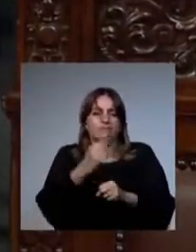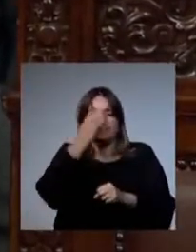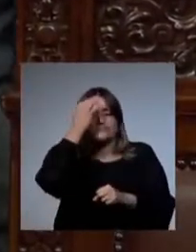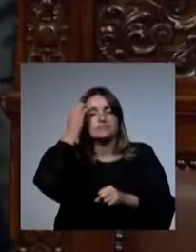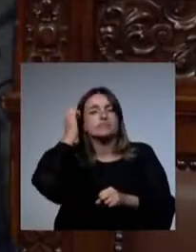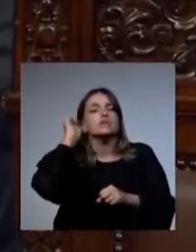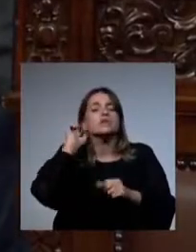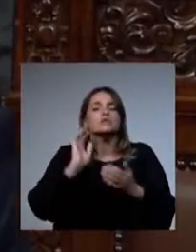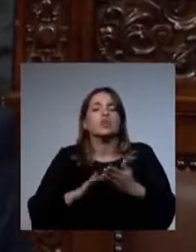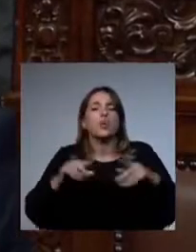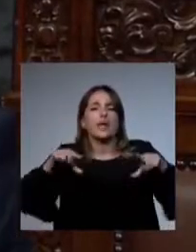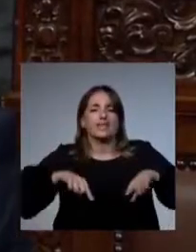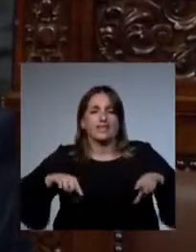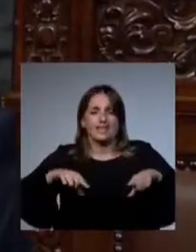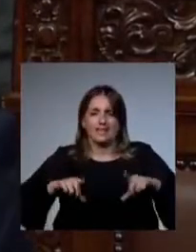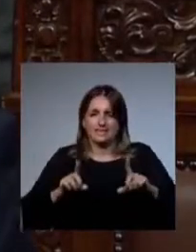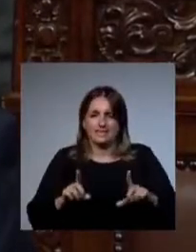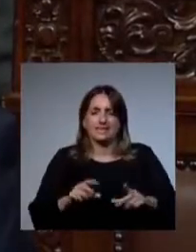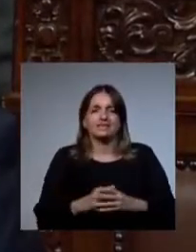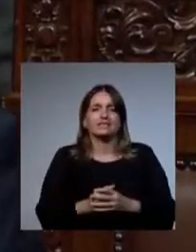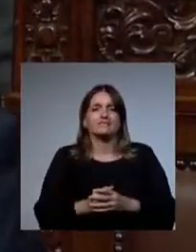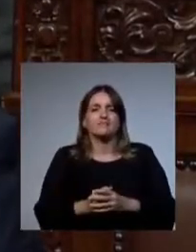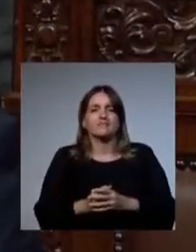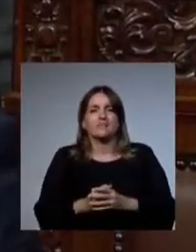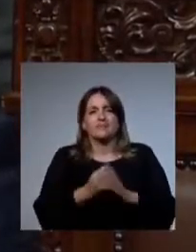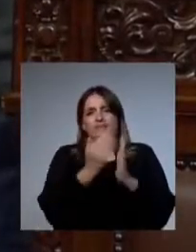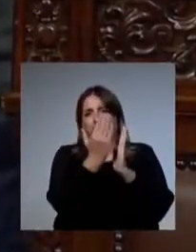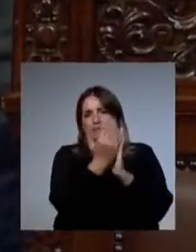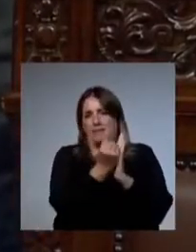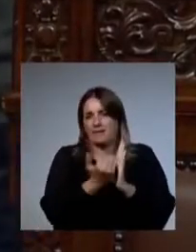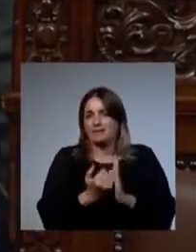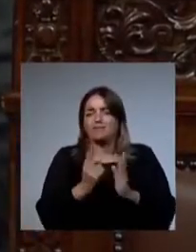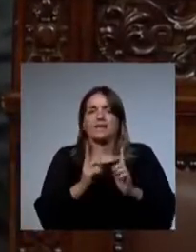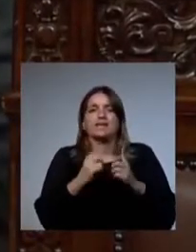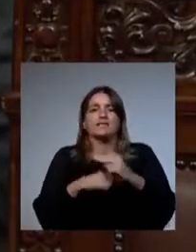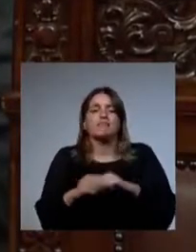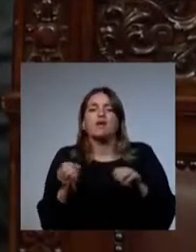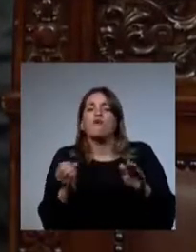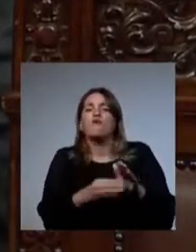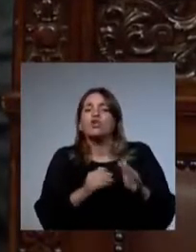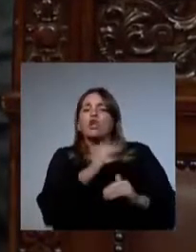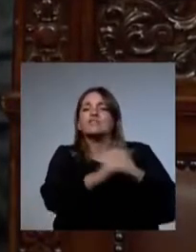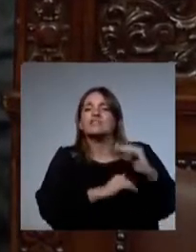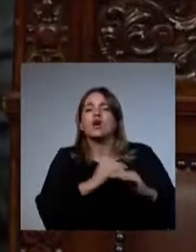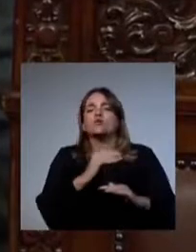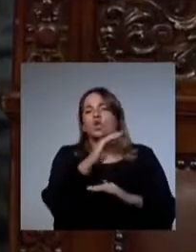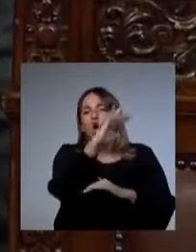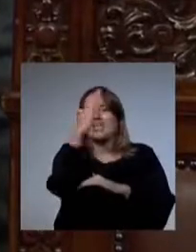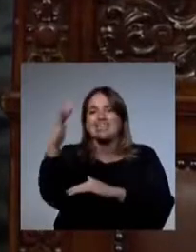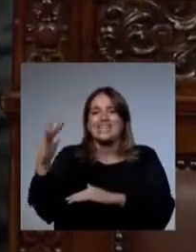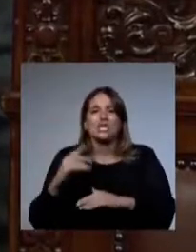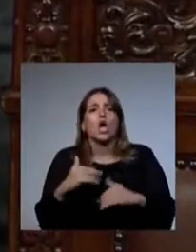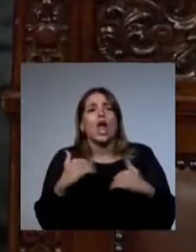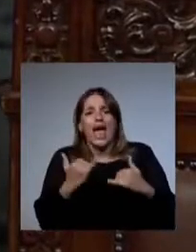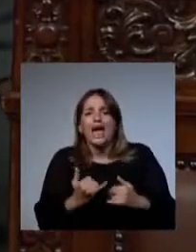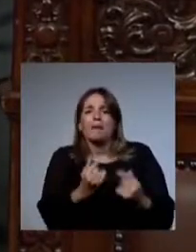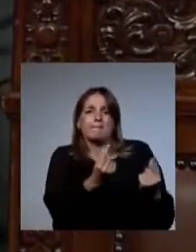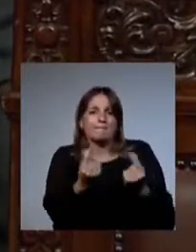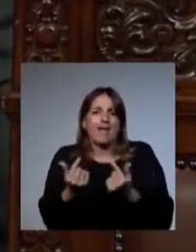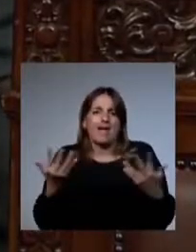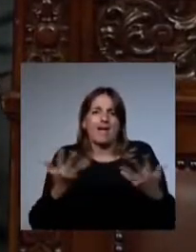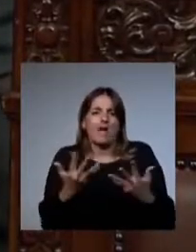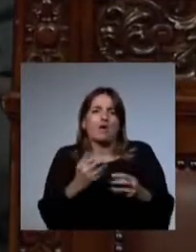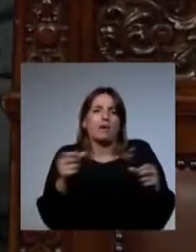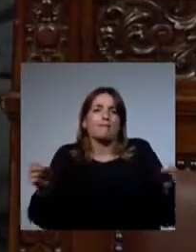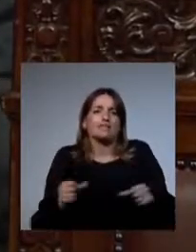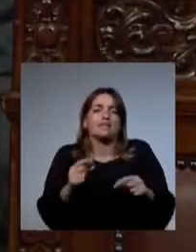gobiernos departamentales y a través del programa Fondo de Desarrollo del Interior se generó un disponible para ejecutar